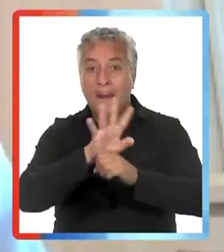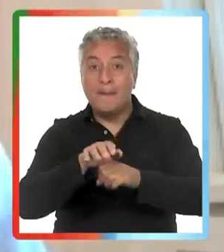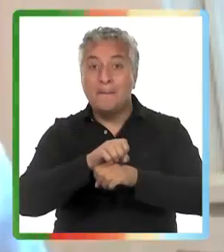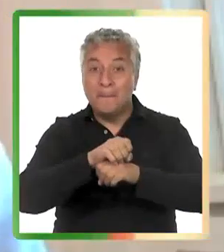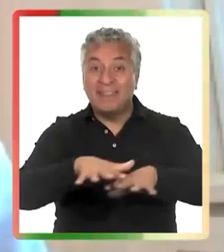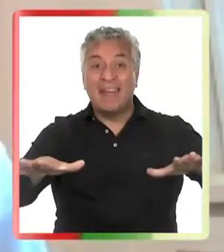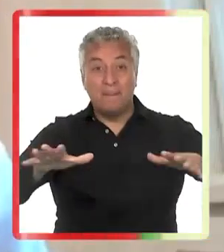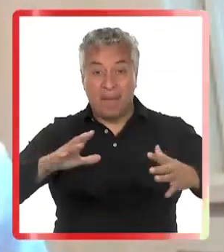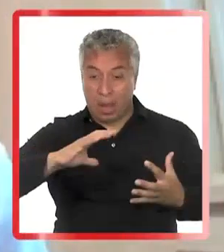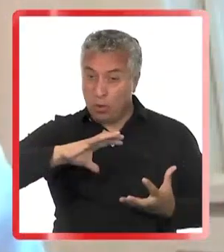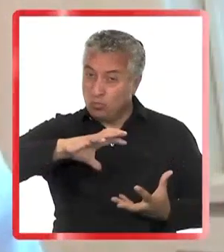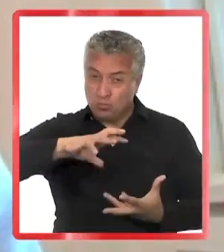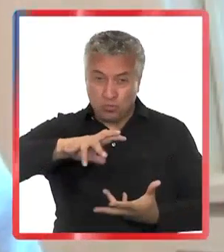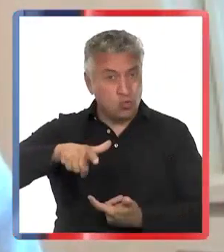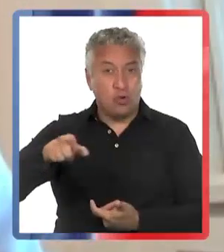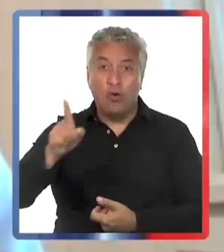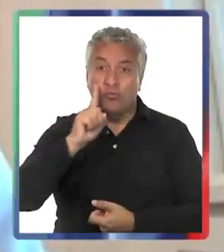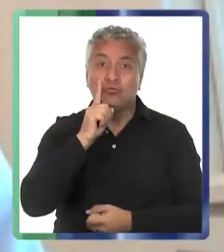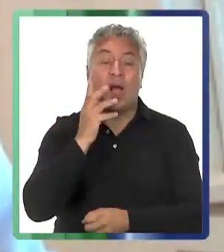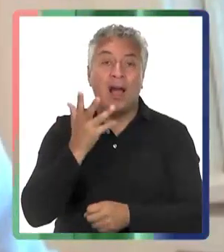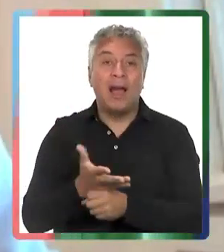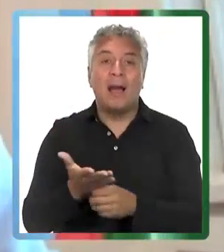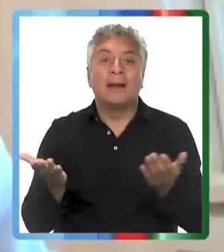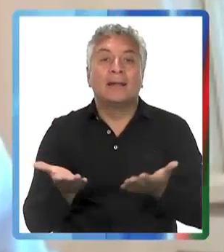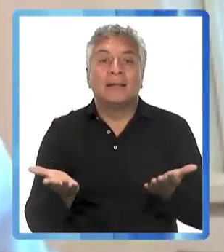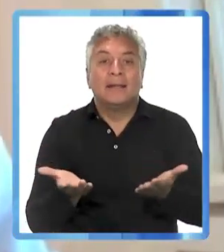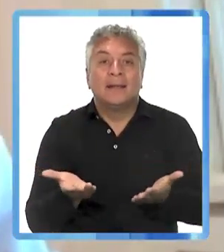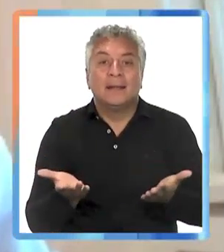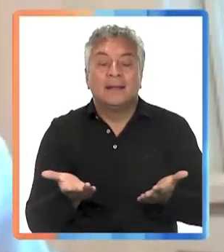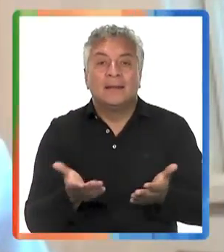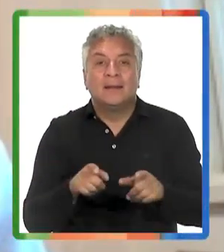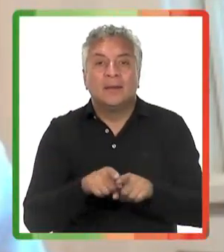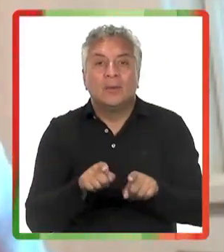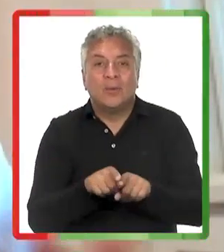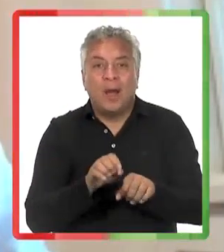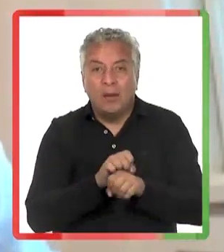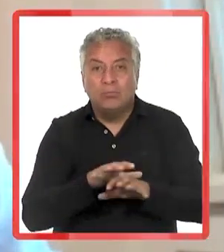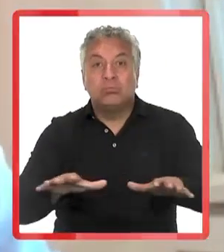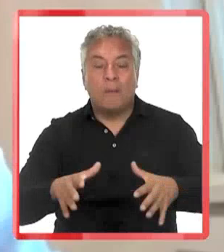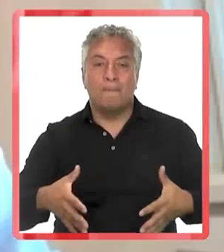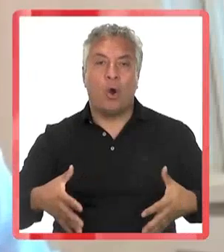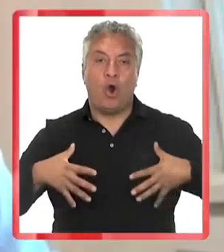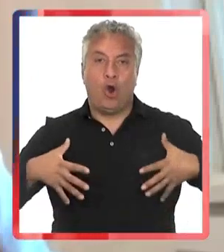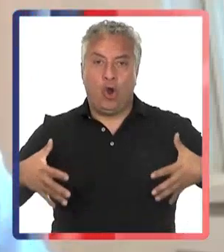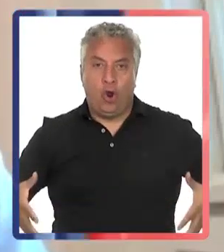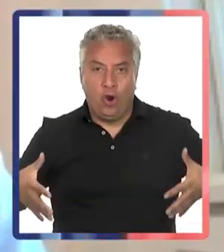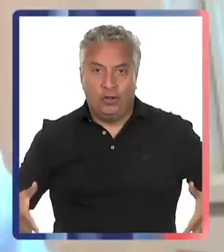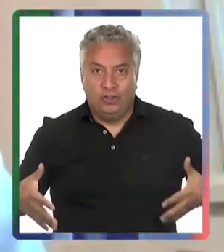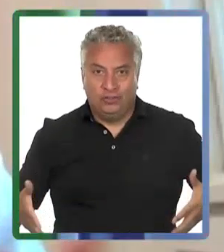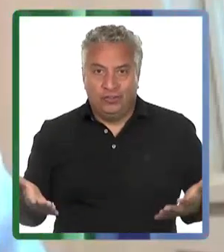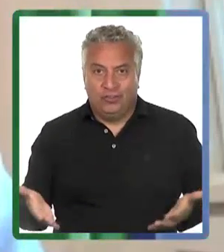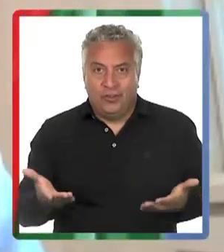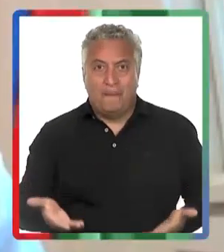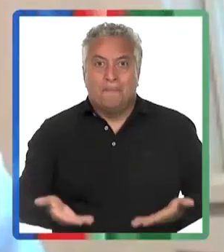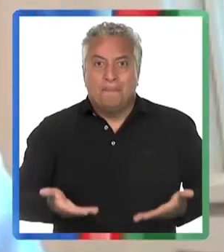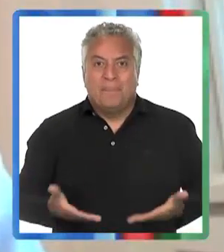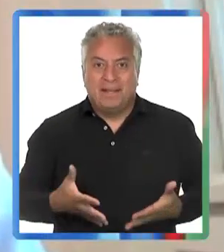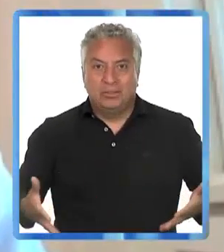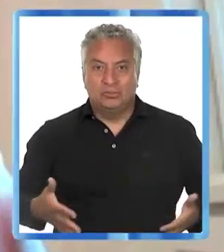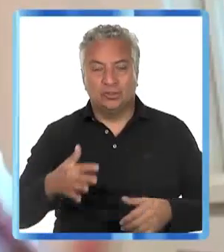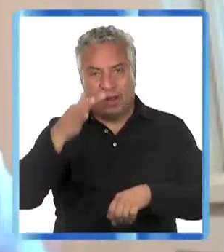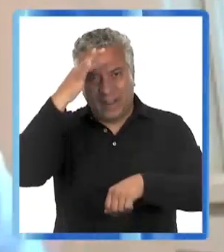pandemia que seguimos teniendo en el mundo, ¿no es cierto?, son las pandemias, ¿no es cierto?, como te señalaba, de sobrepeso,